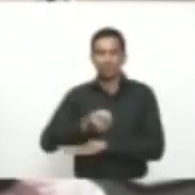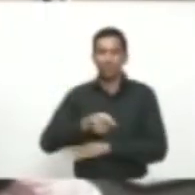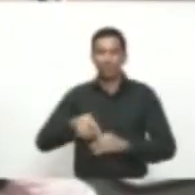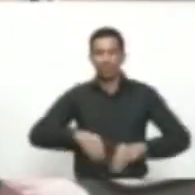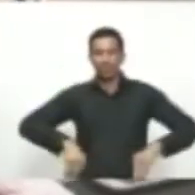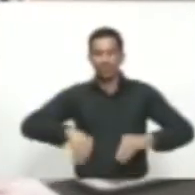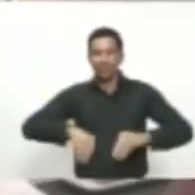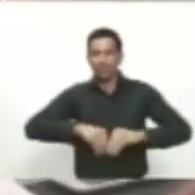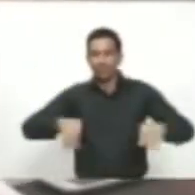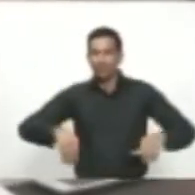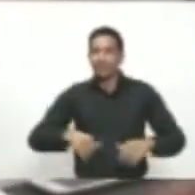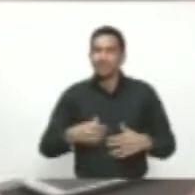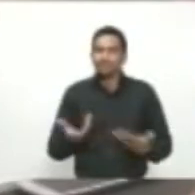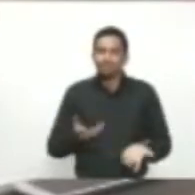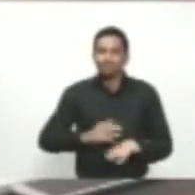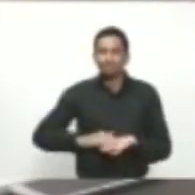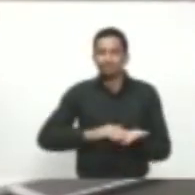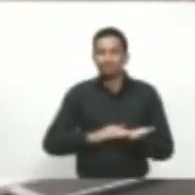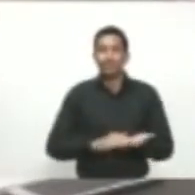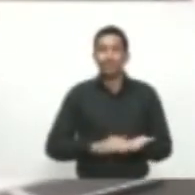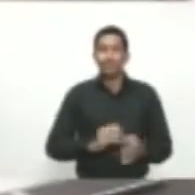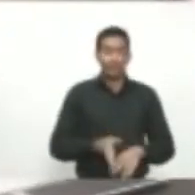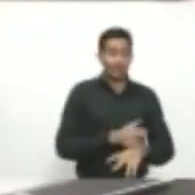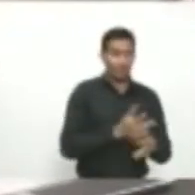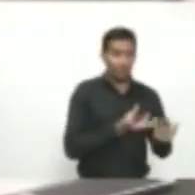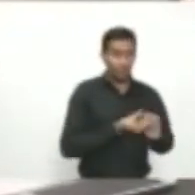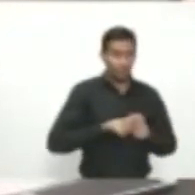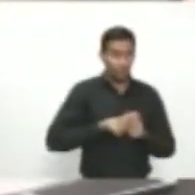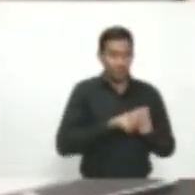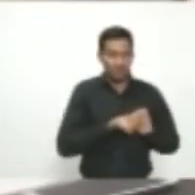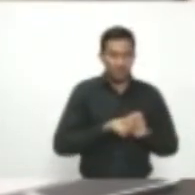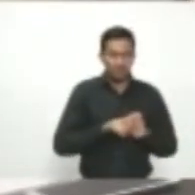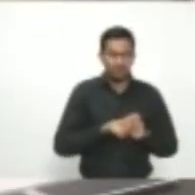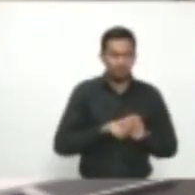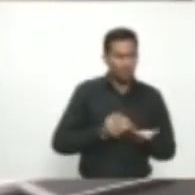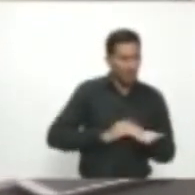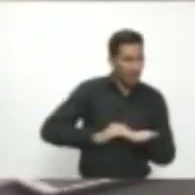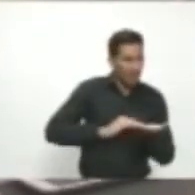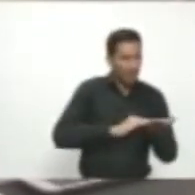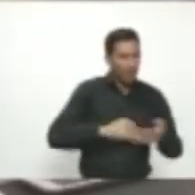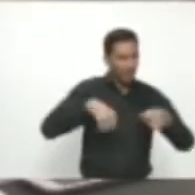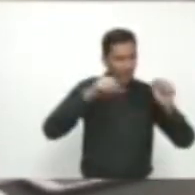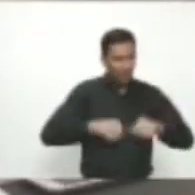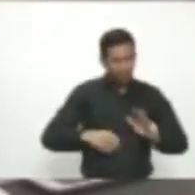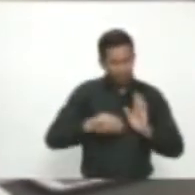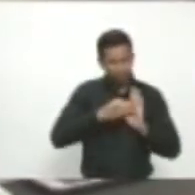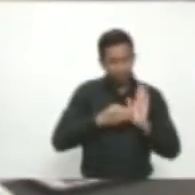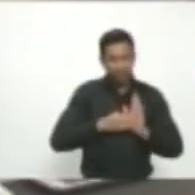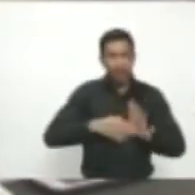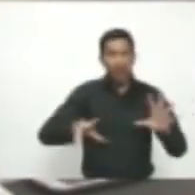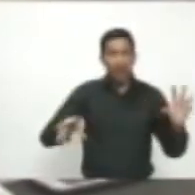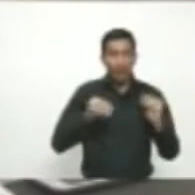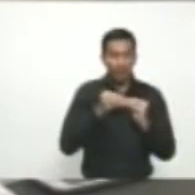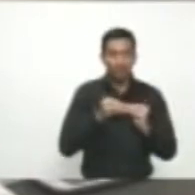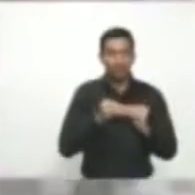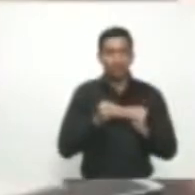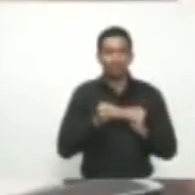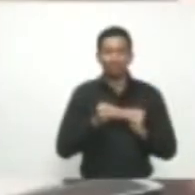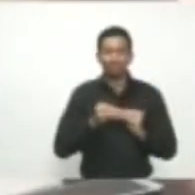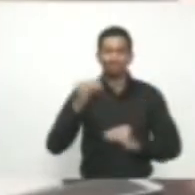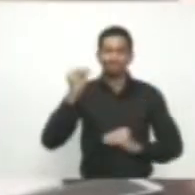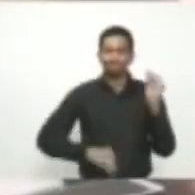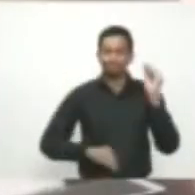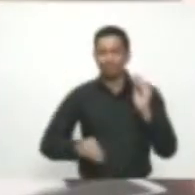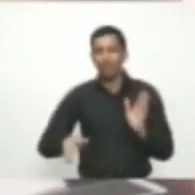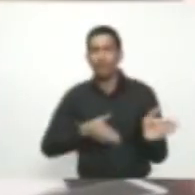concejales aprueban este acuerdo, lo que están haciendo es alterando el POT y el plan de desarrollo. Al